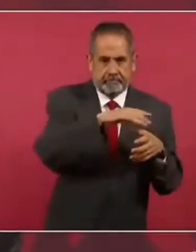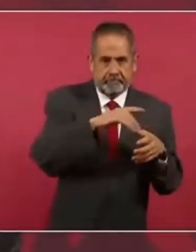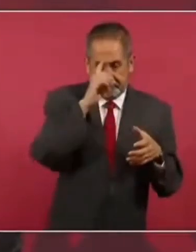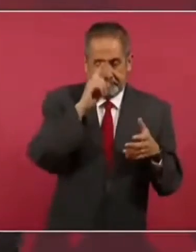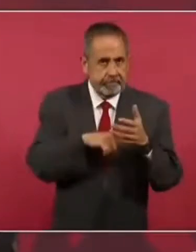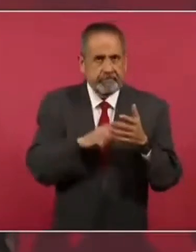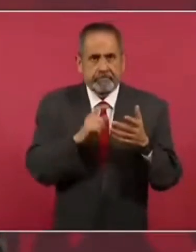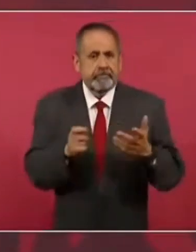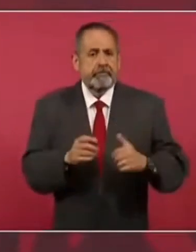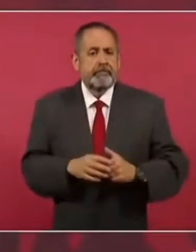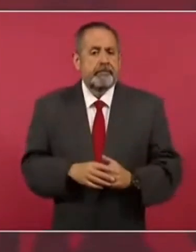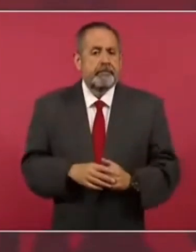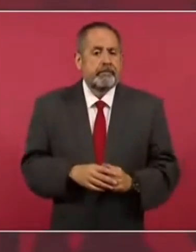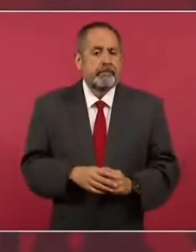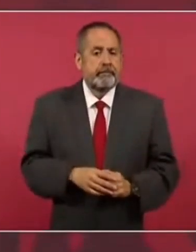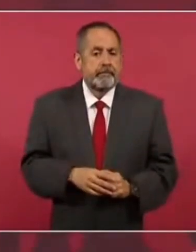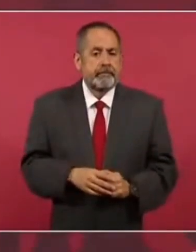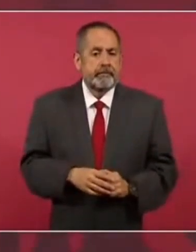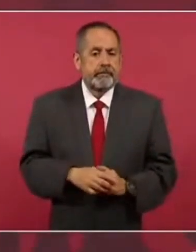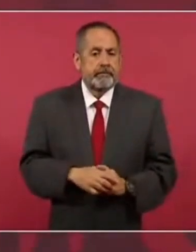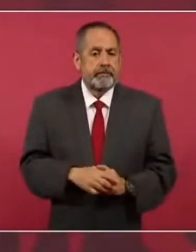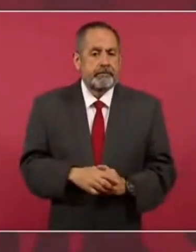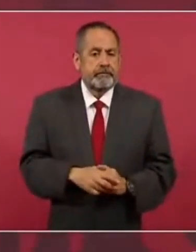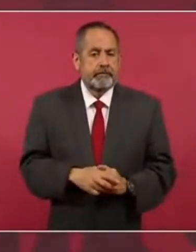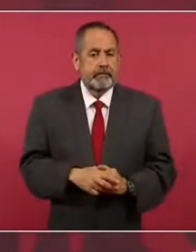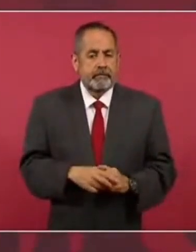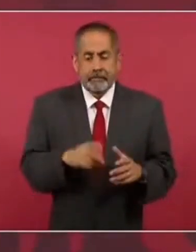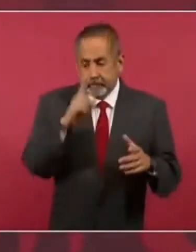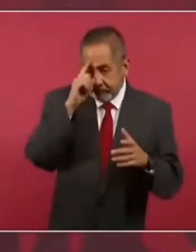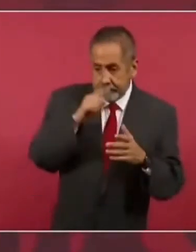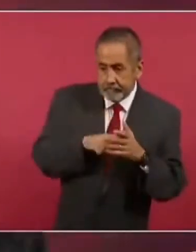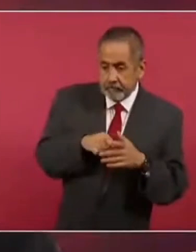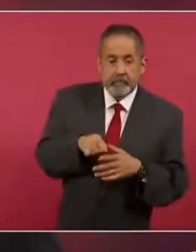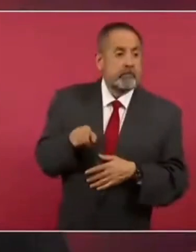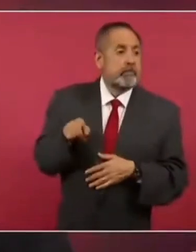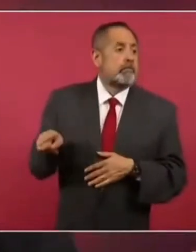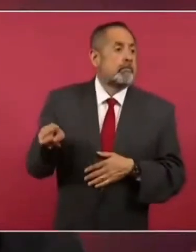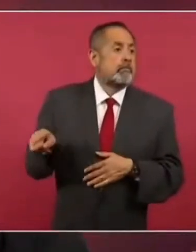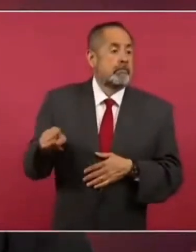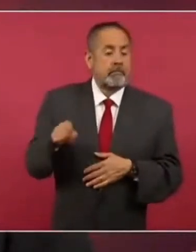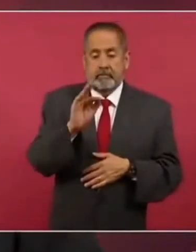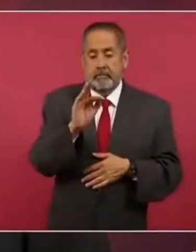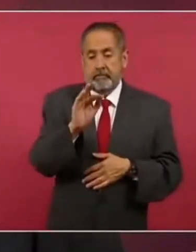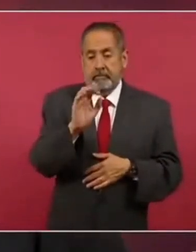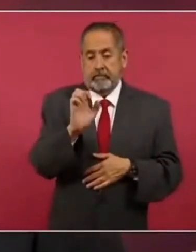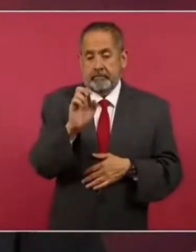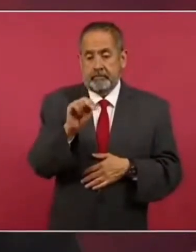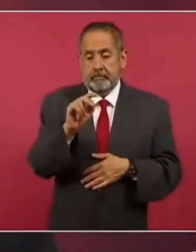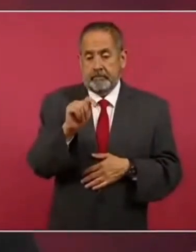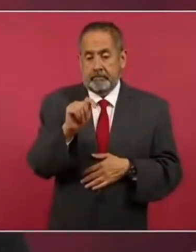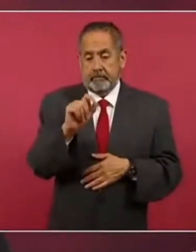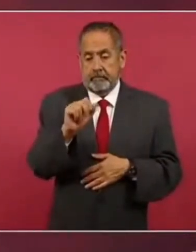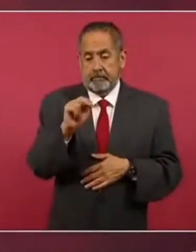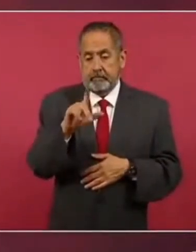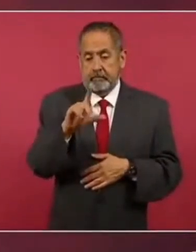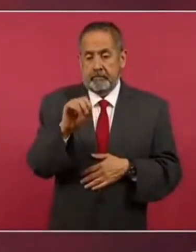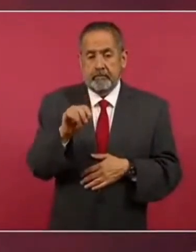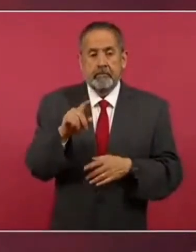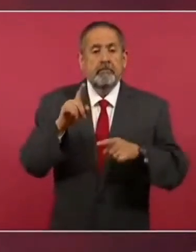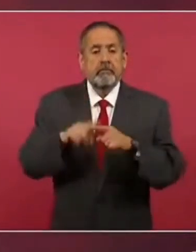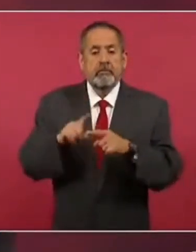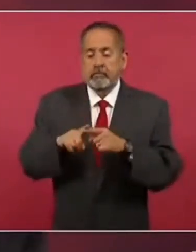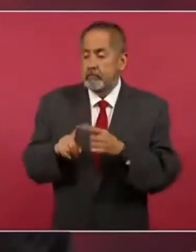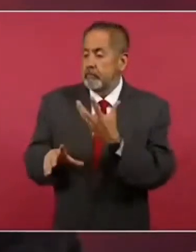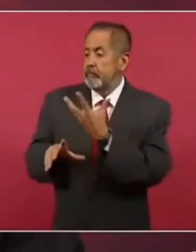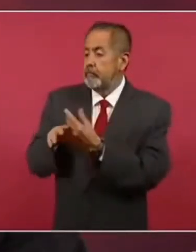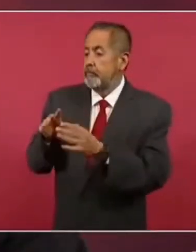de que el fentanilo que llega a Estados Unidos lo llevan los